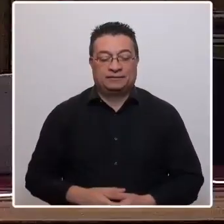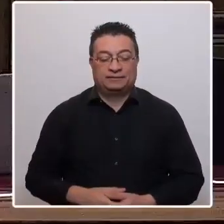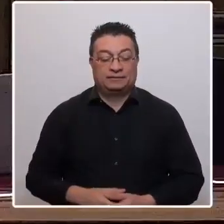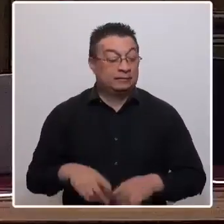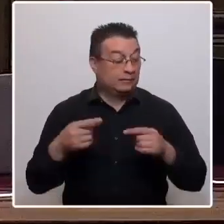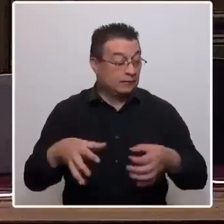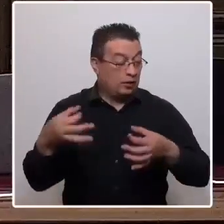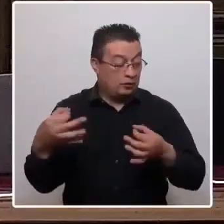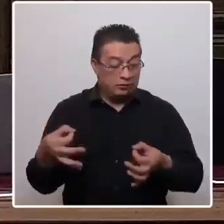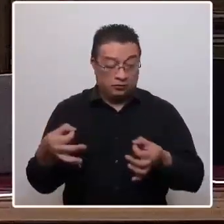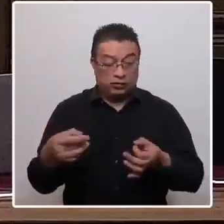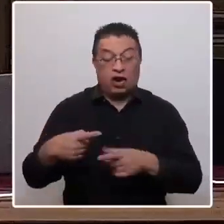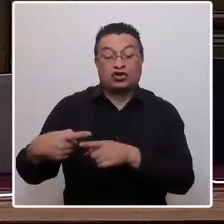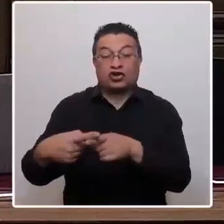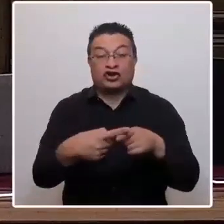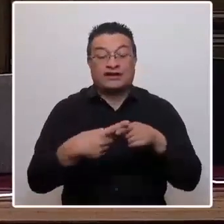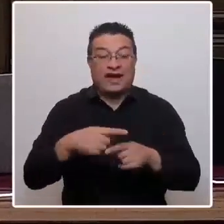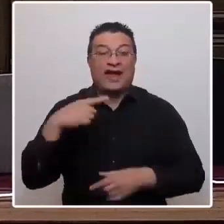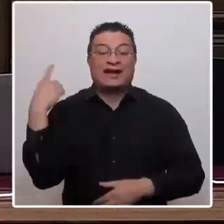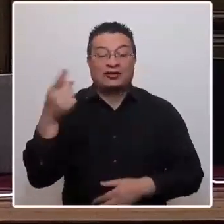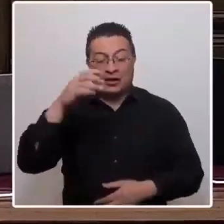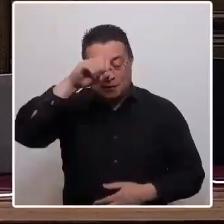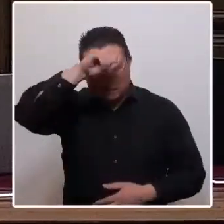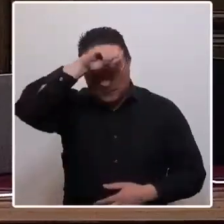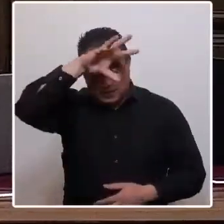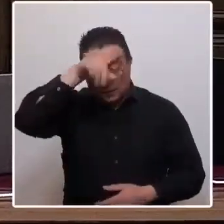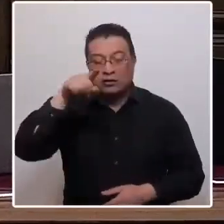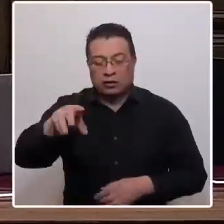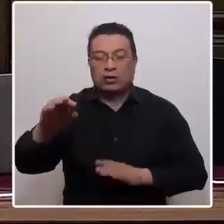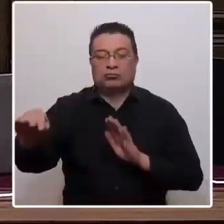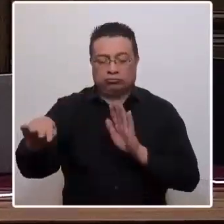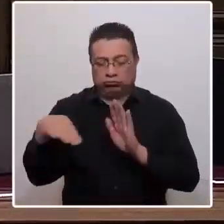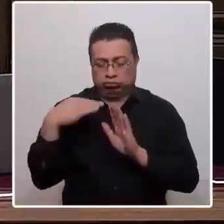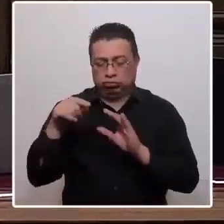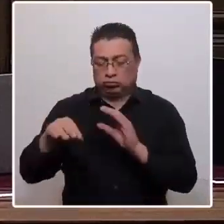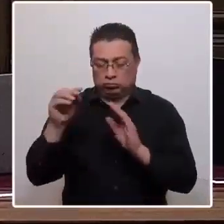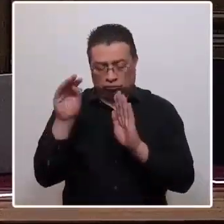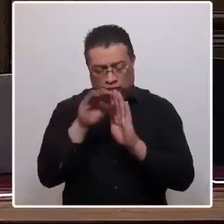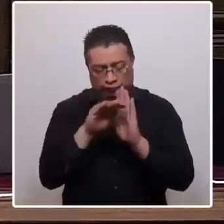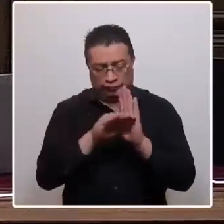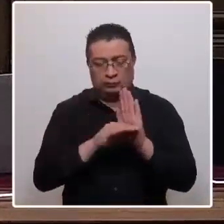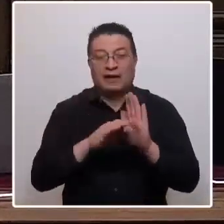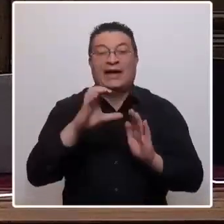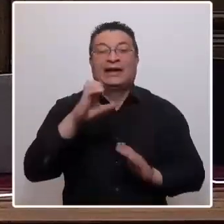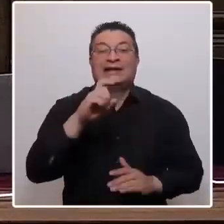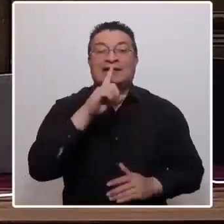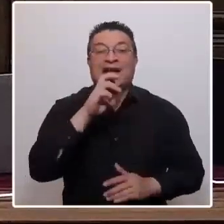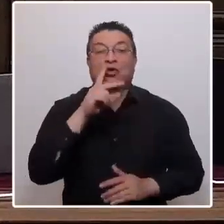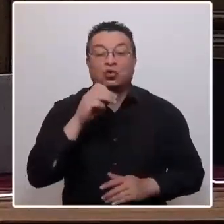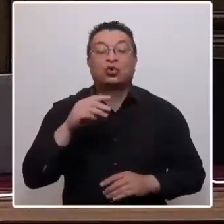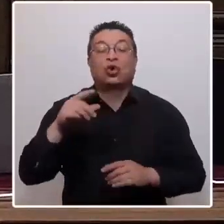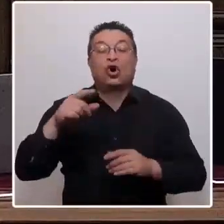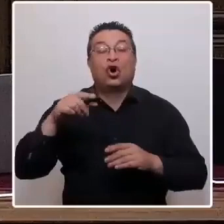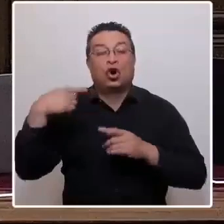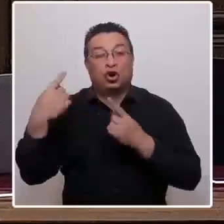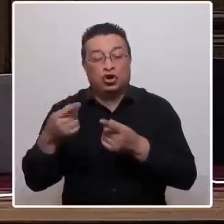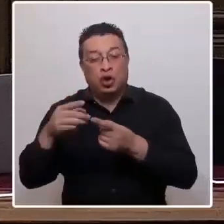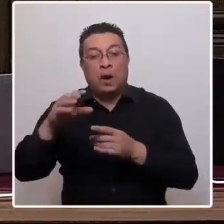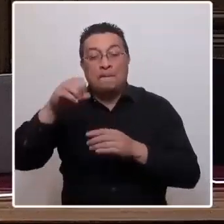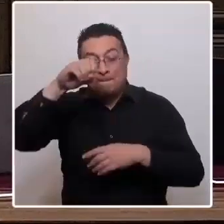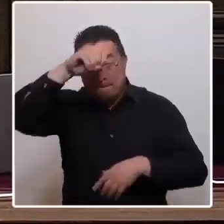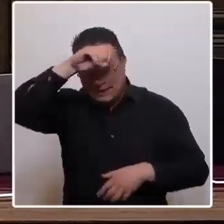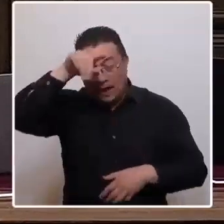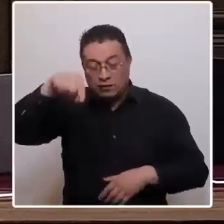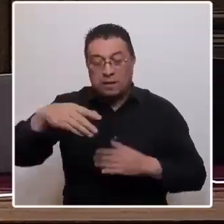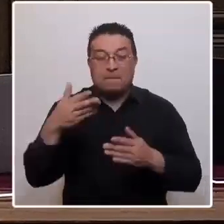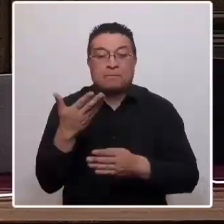oficio de la Sociedad Nacional de Minería, mediante el cual remite sus consideraciones sobre el Estatuto Constitucional de los Minerales, contenido en el segundo